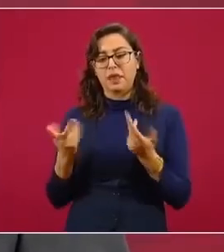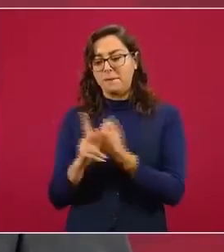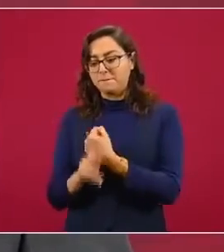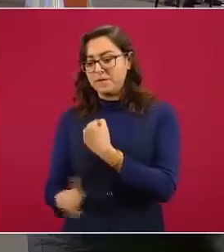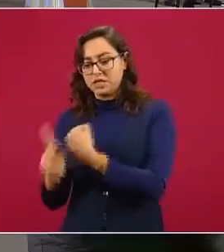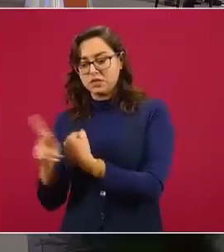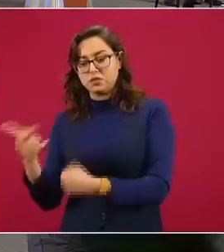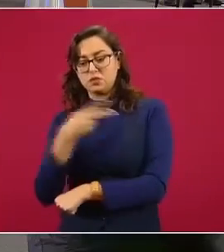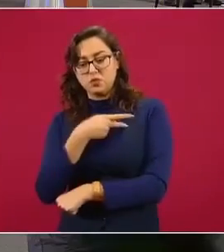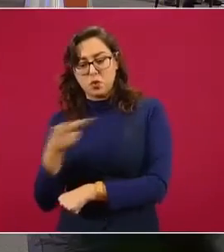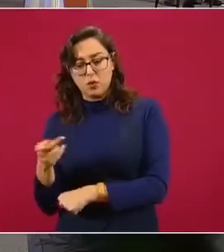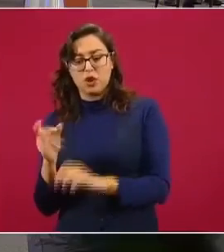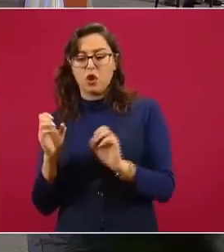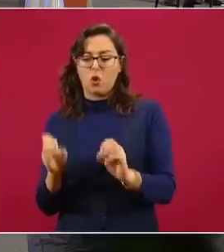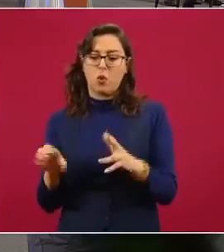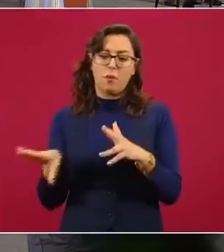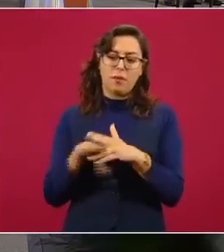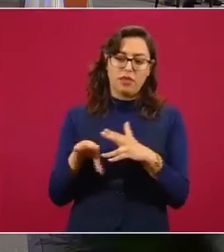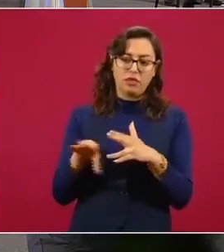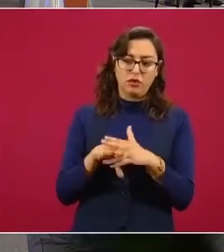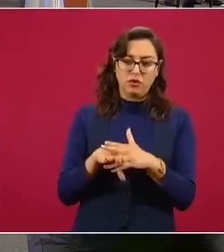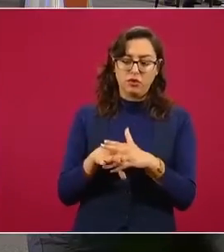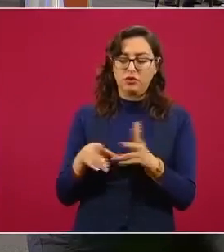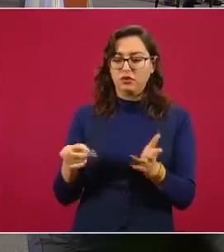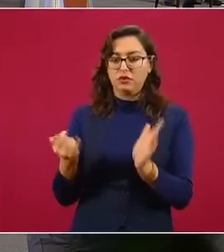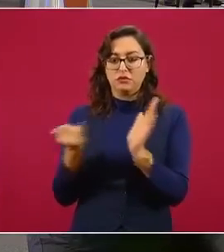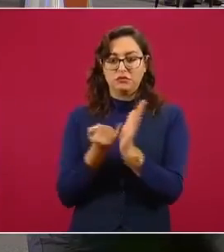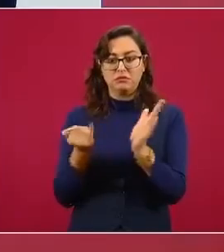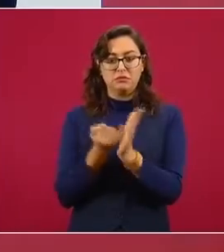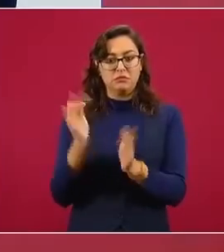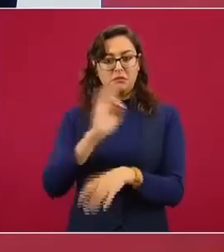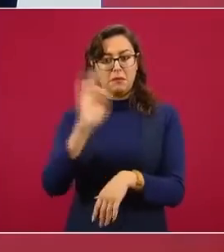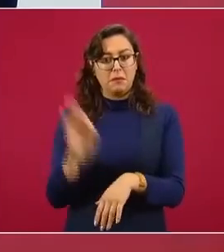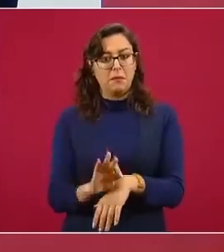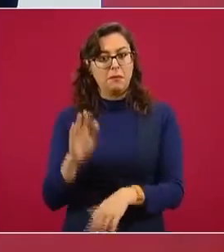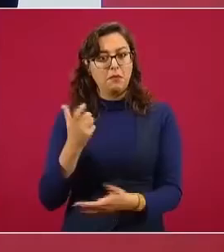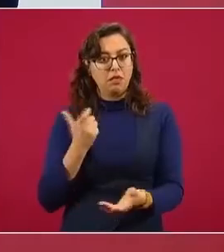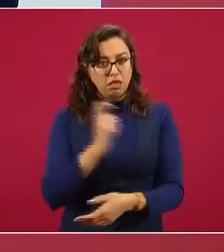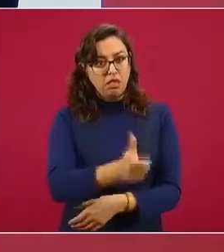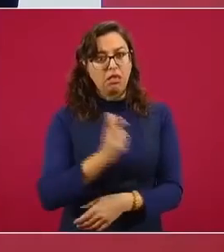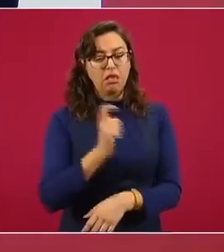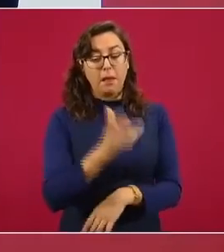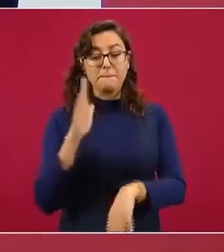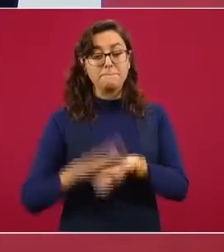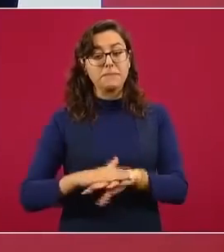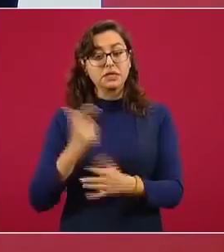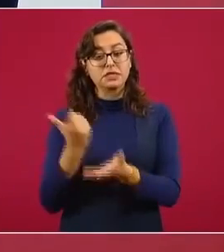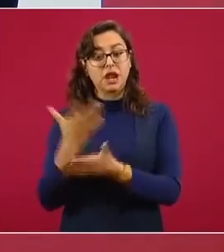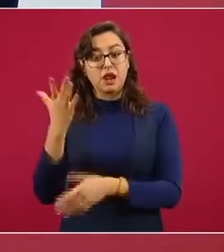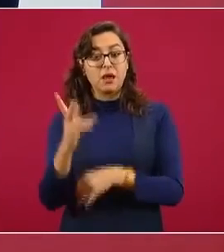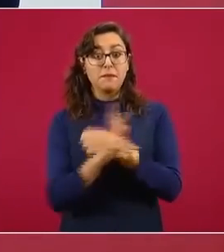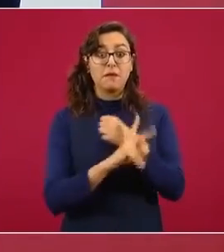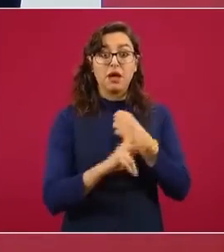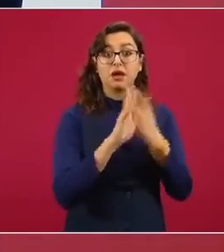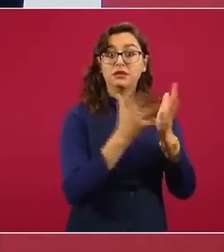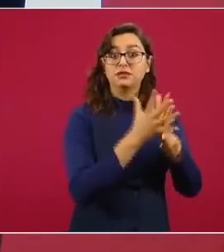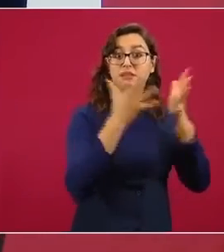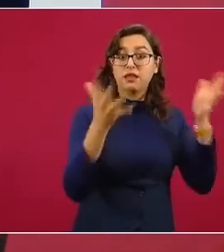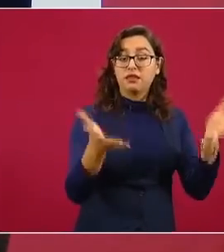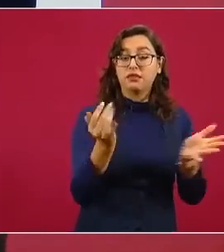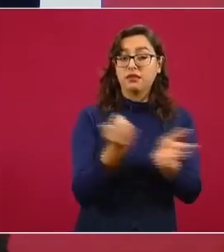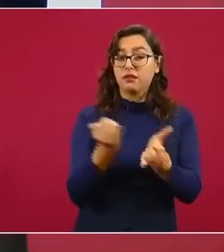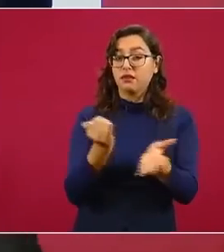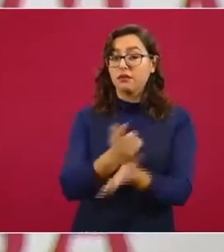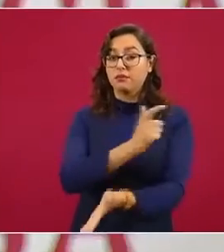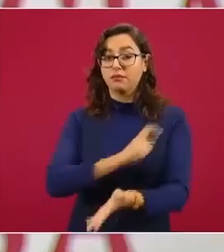medio, ambos, tienen que pagar tasas de interés mucho más altas que las que están pagando los países desarrollados.